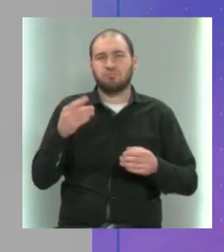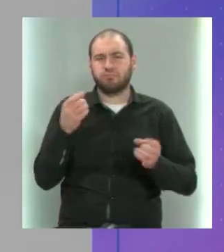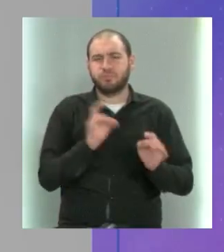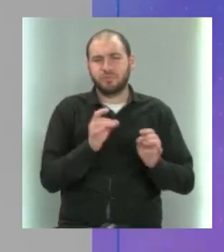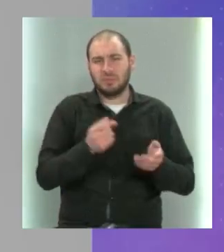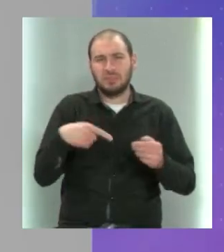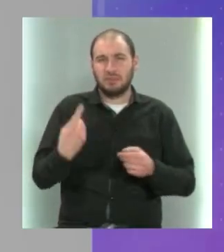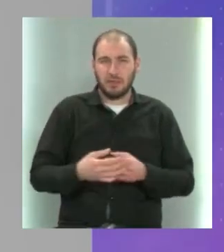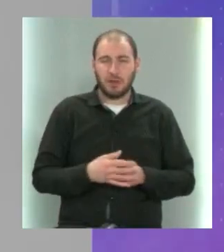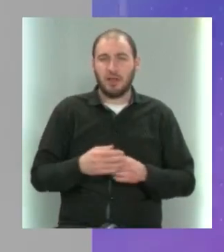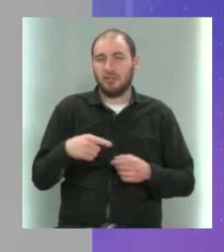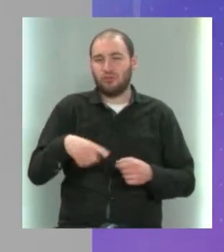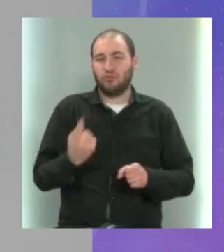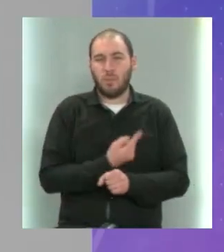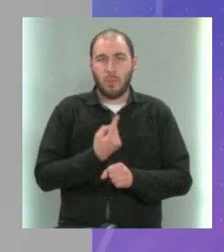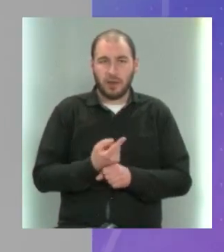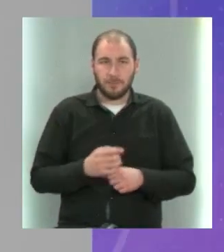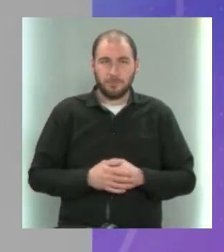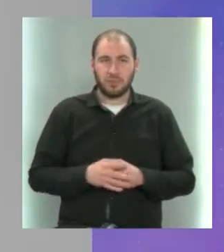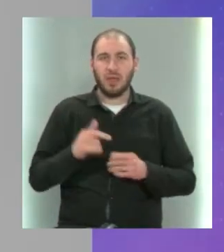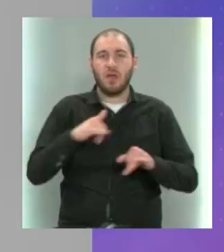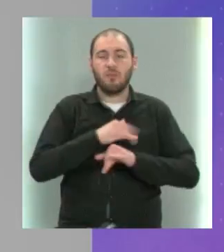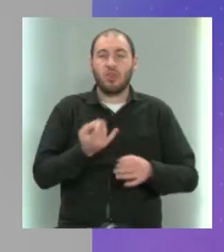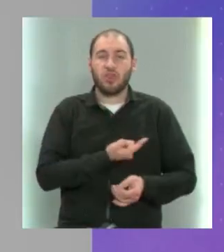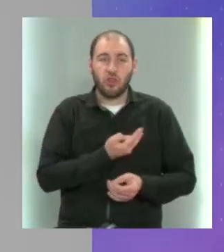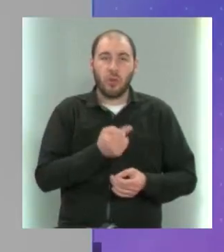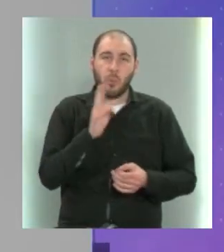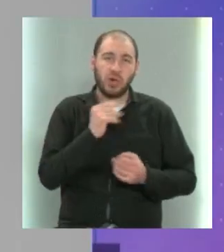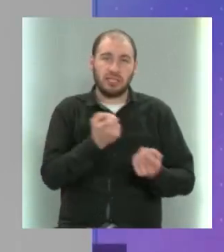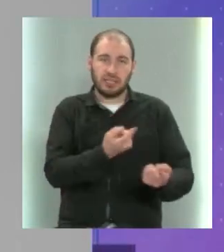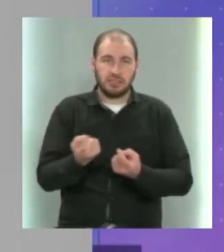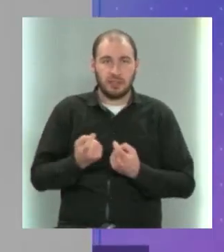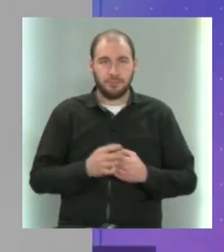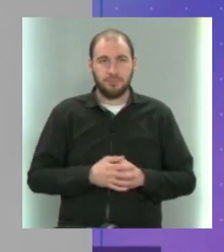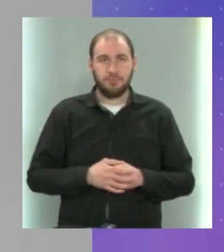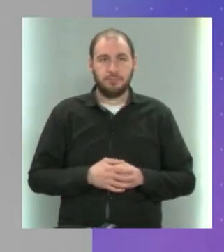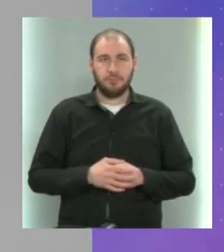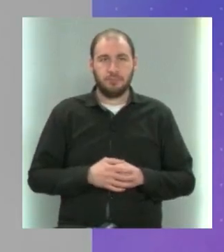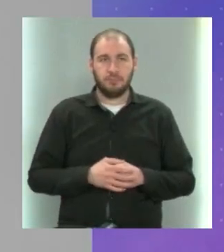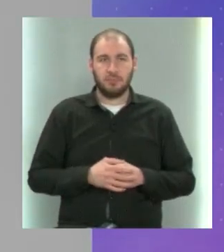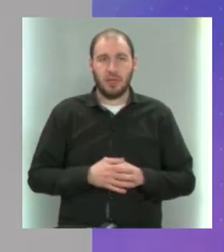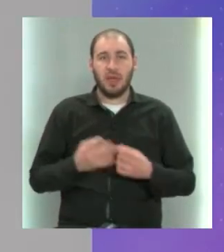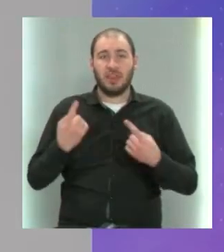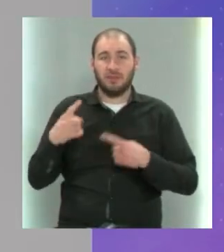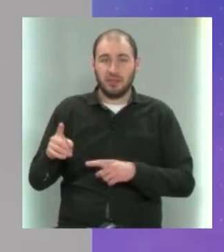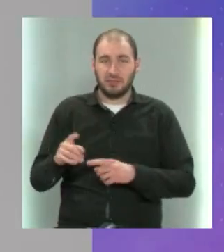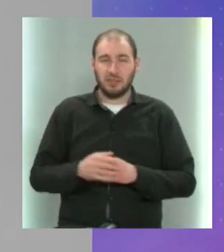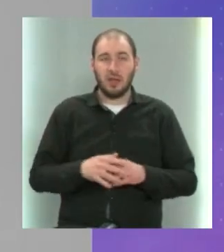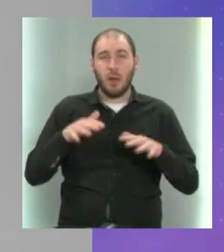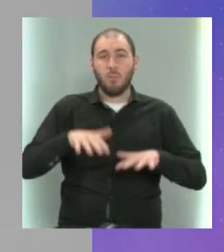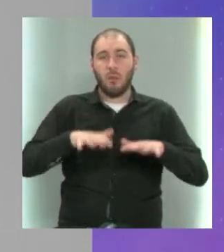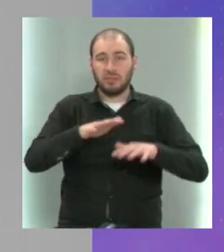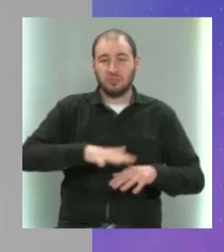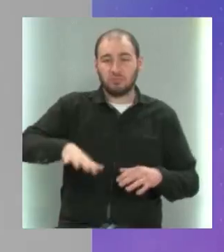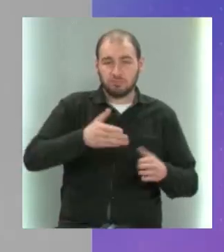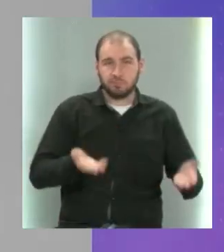y no sería una posibilidad o no estaría la información para las mujeres que la necesitan. En cambio, cuando es la movilización popular